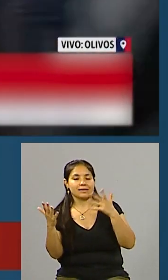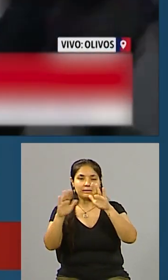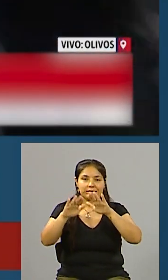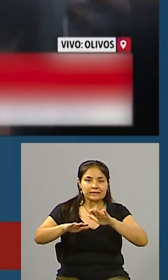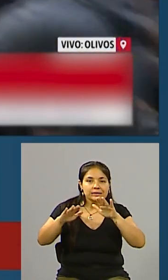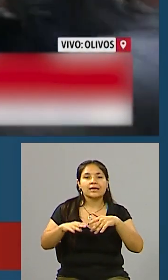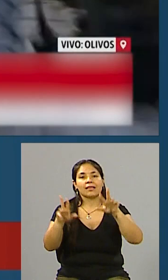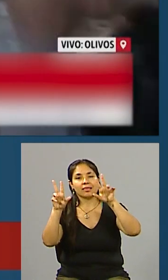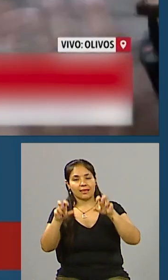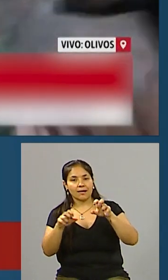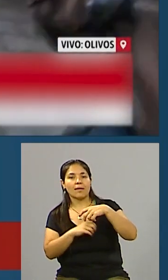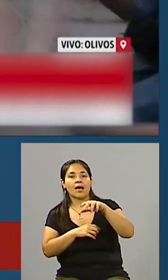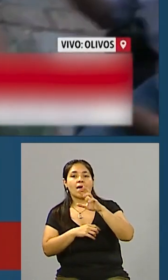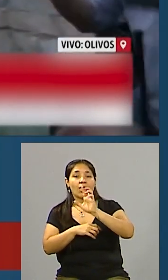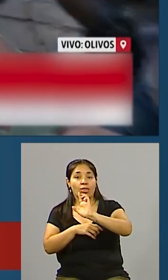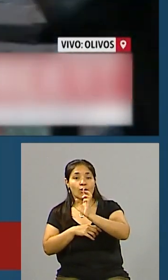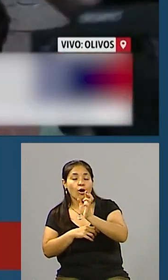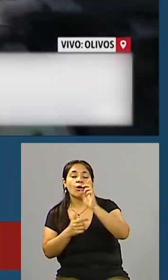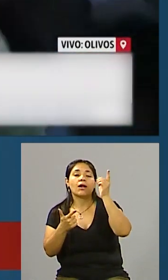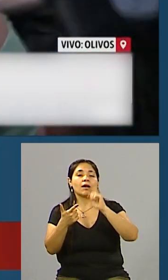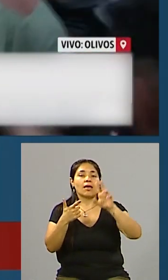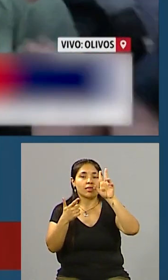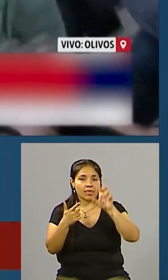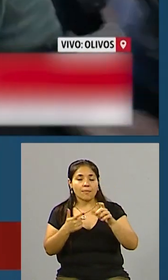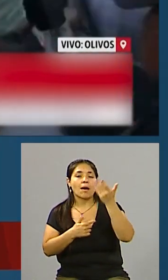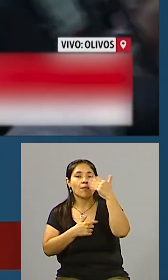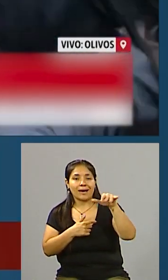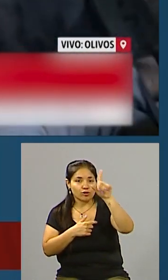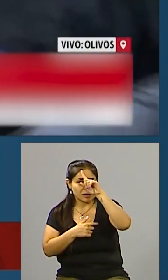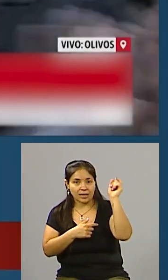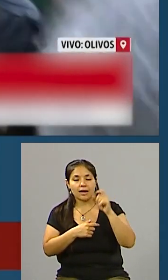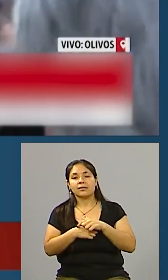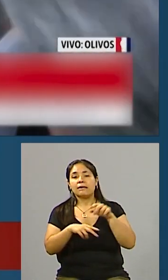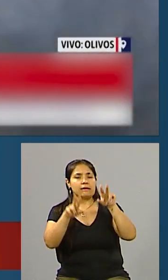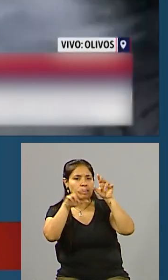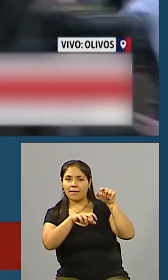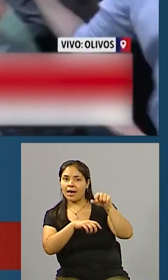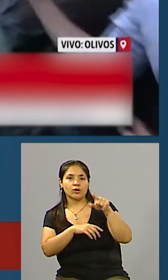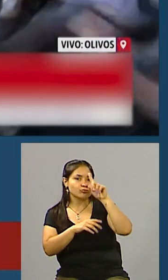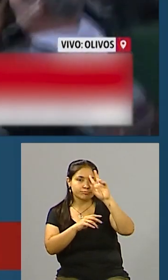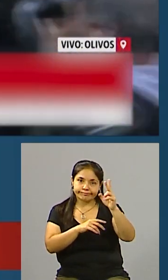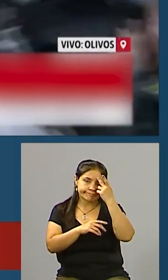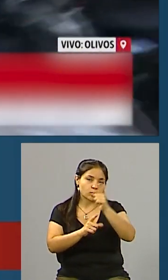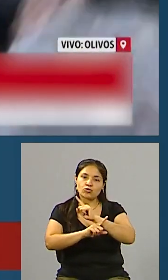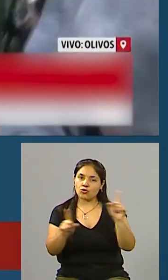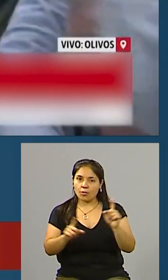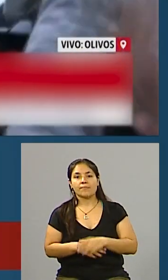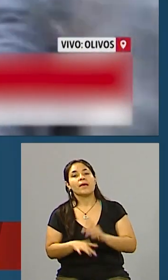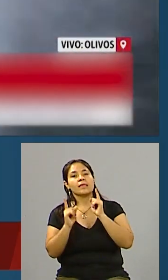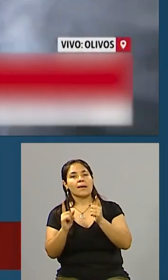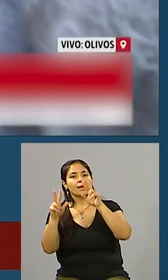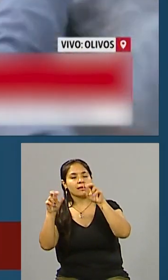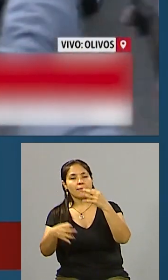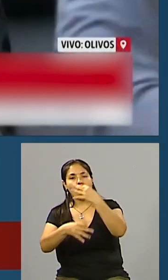dolarización del Banco Central, bueno, dice que en eso no va a cambiar de posición. También se habló mucho del tema de la